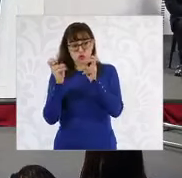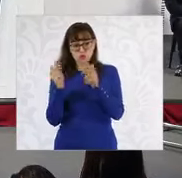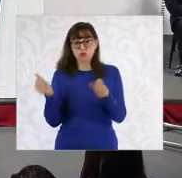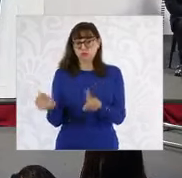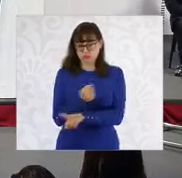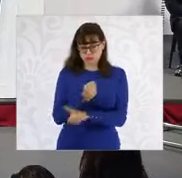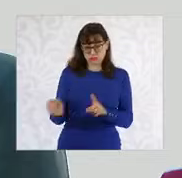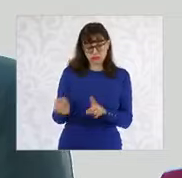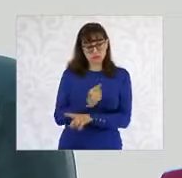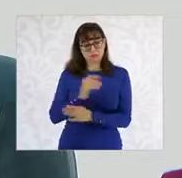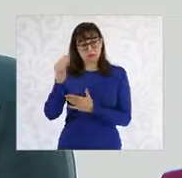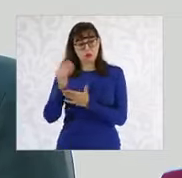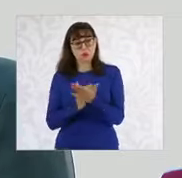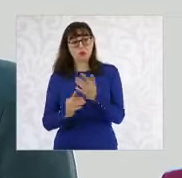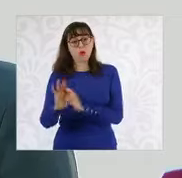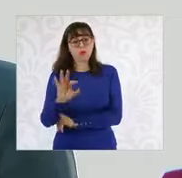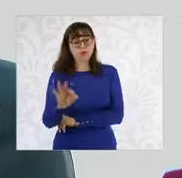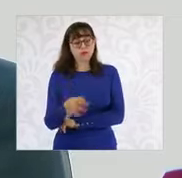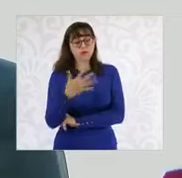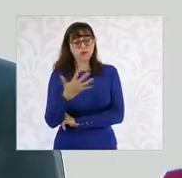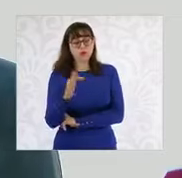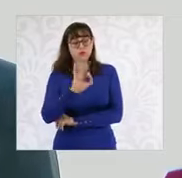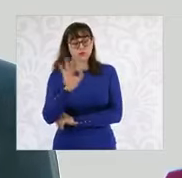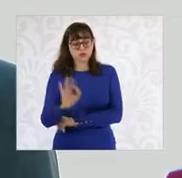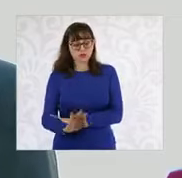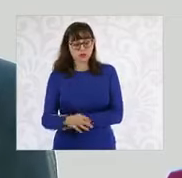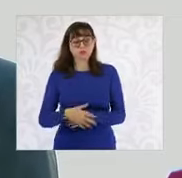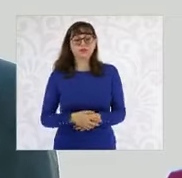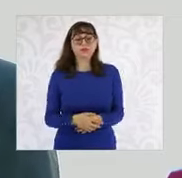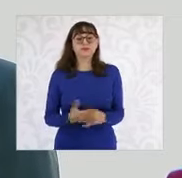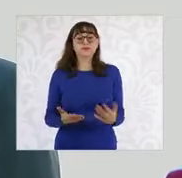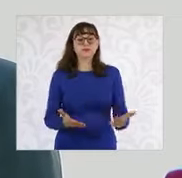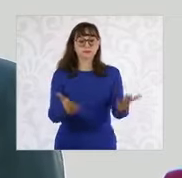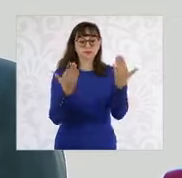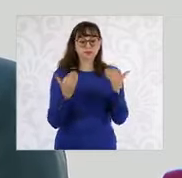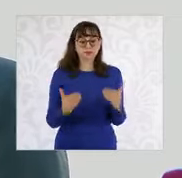45.5%. La siguiente.